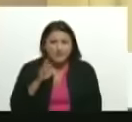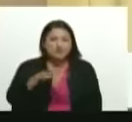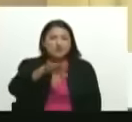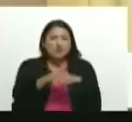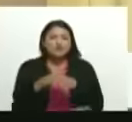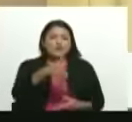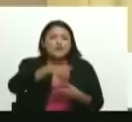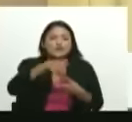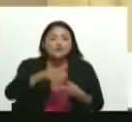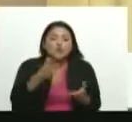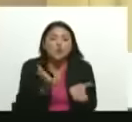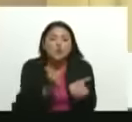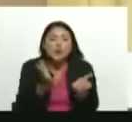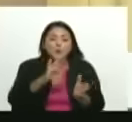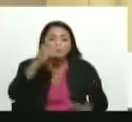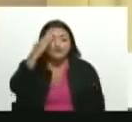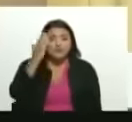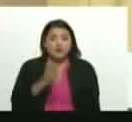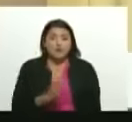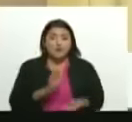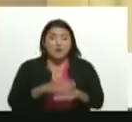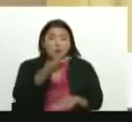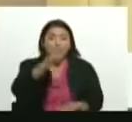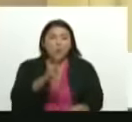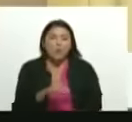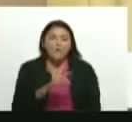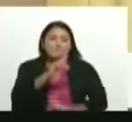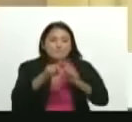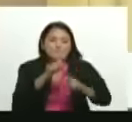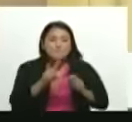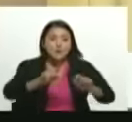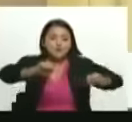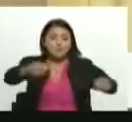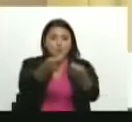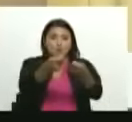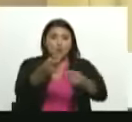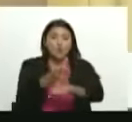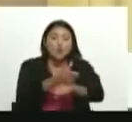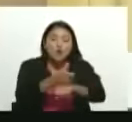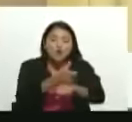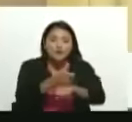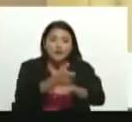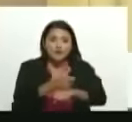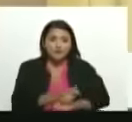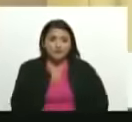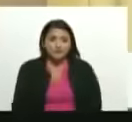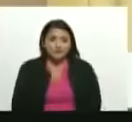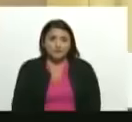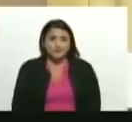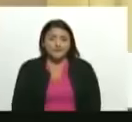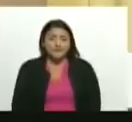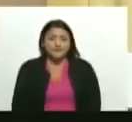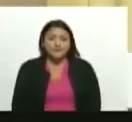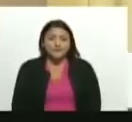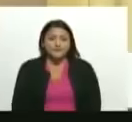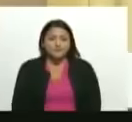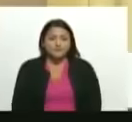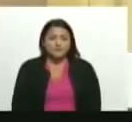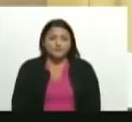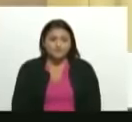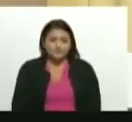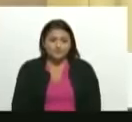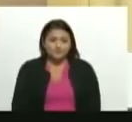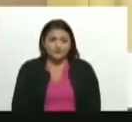página de consulta fue bloqueada por el gobierno y no funcionó bien, nos están diciendo